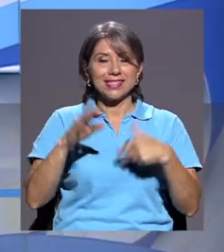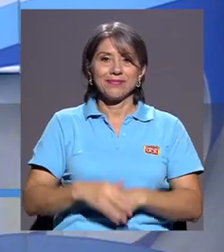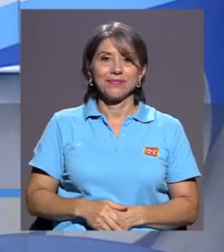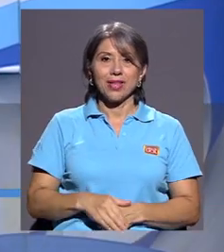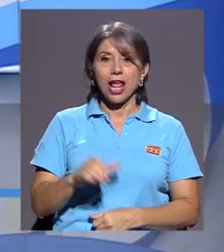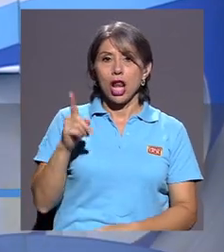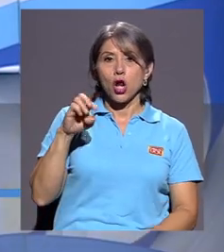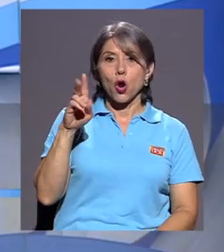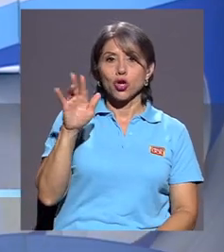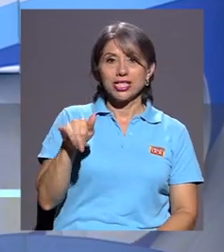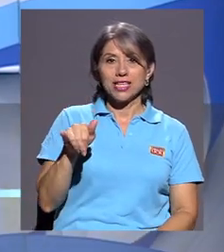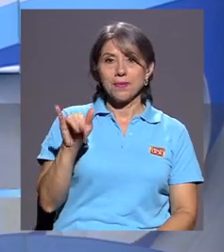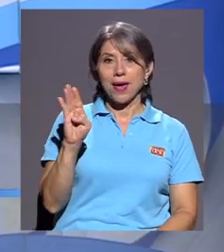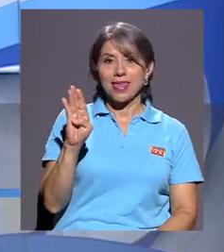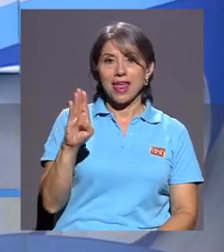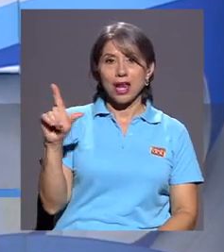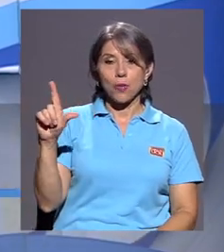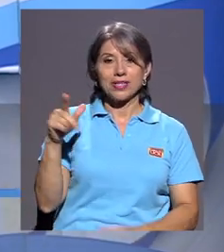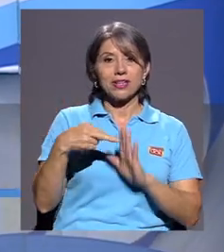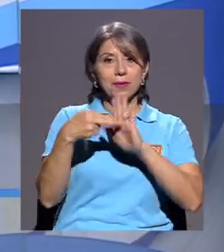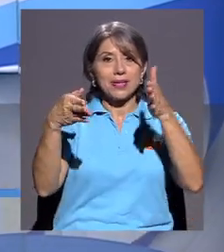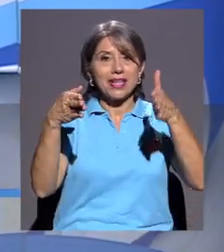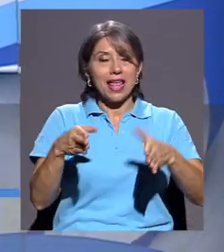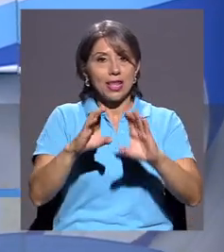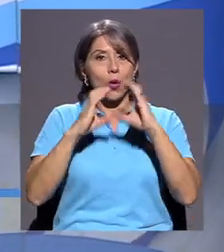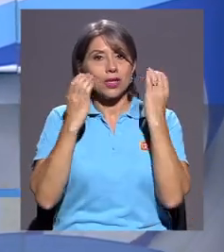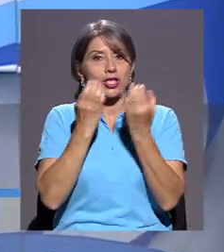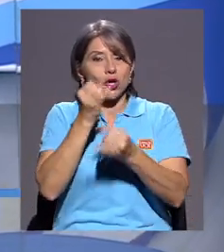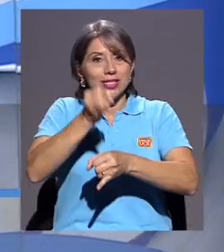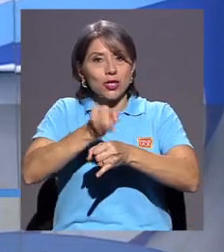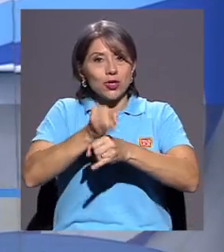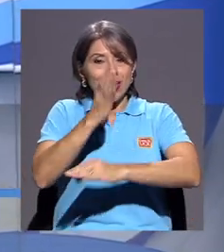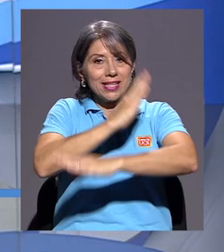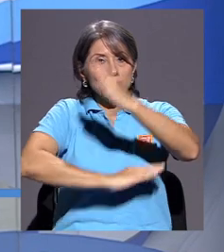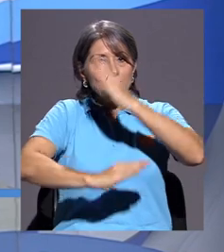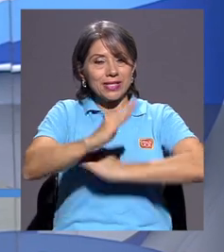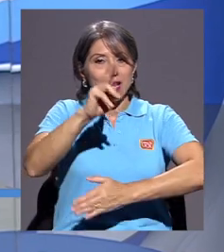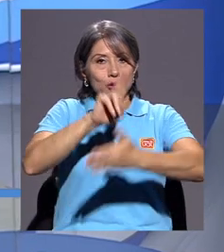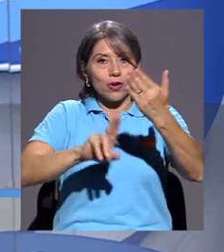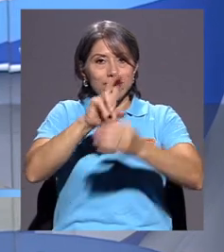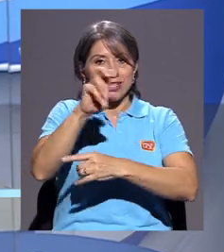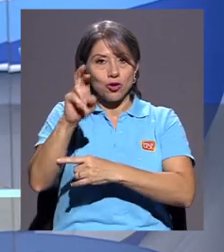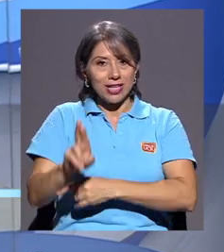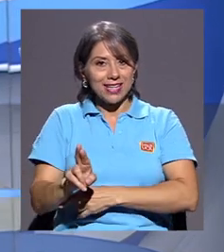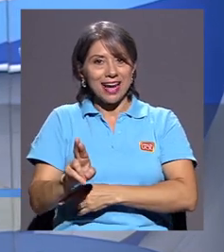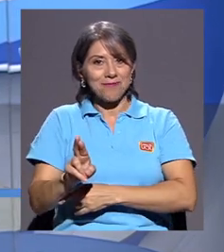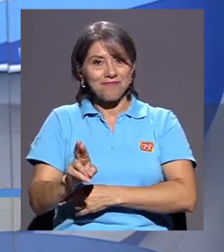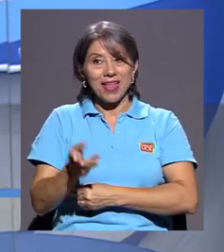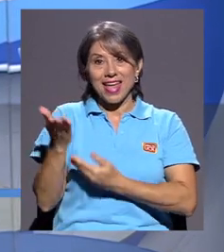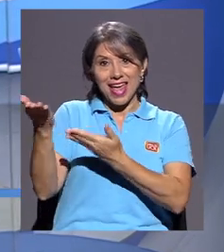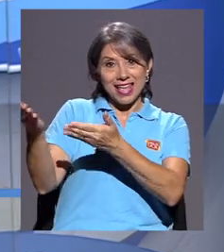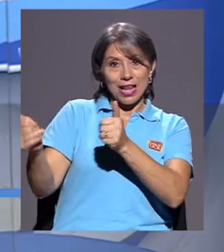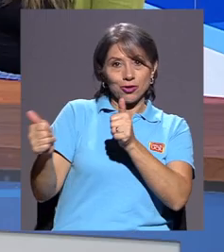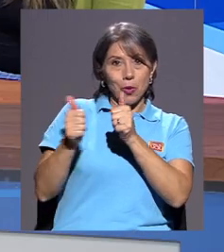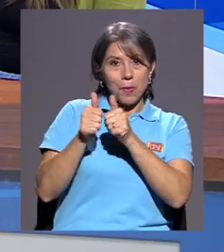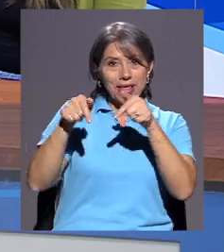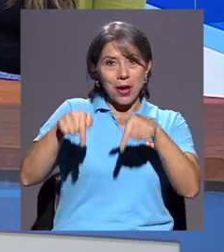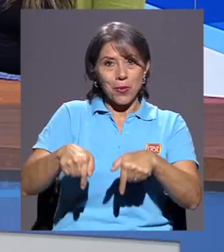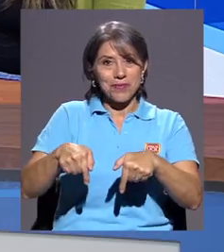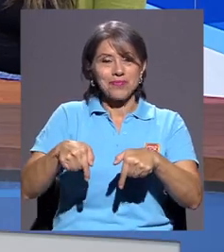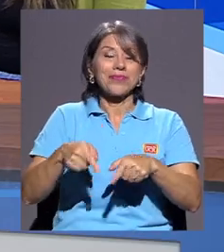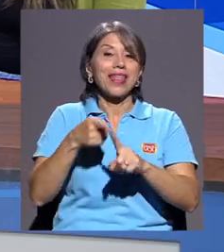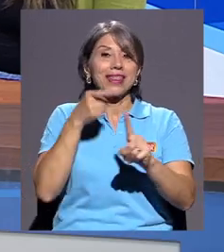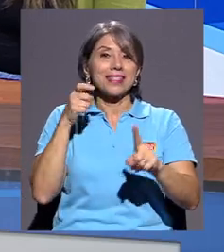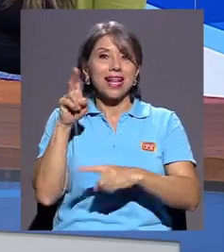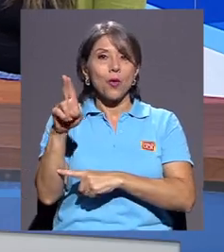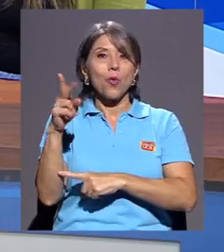Lorgy Valladares López es representante de la Comisión Institucional en Discapacidad de la Universidad de Costa Rica. Ella nos acompaña hoy